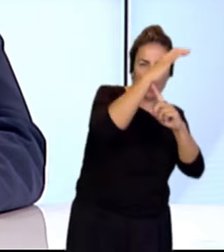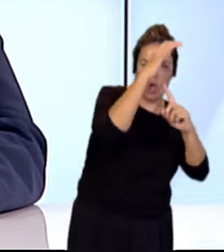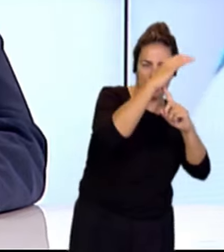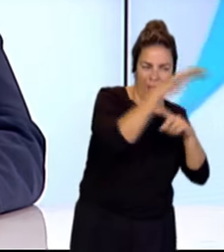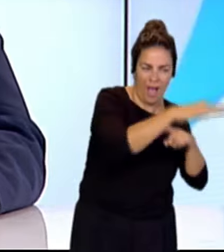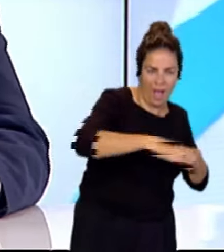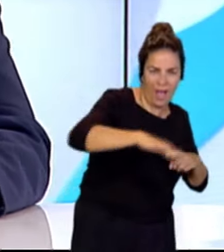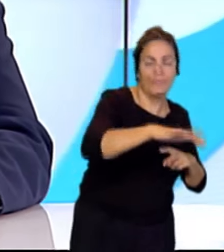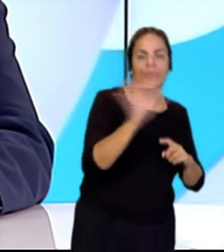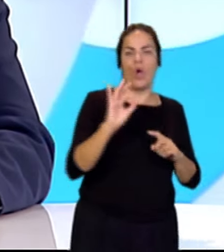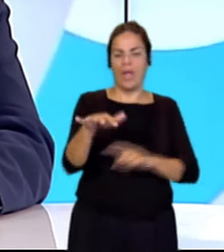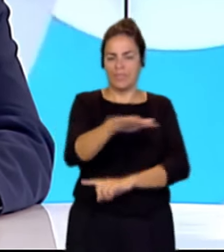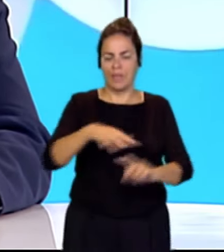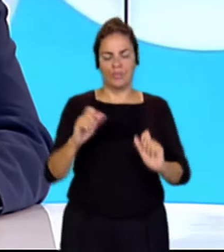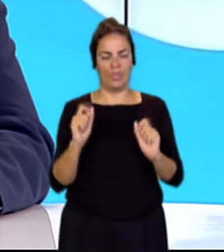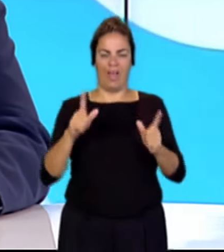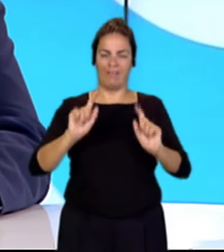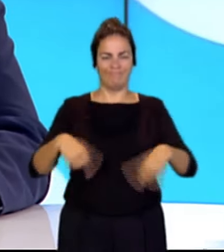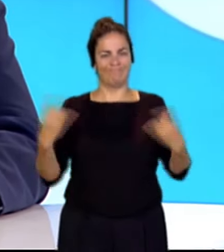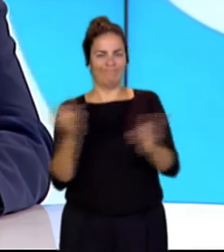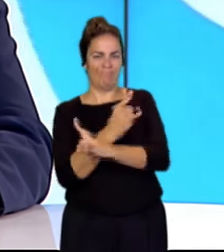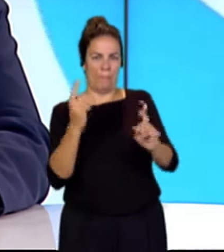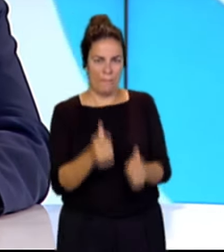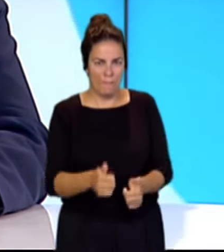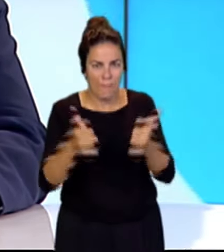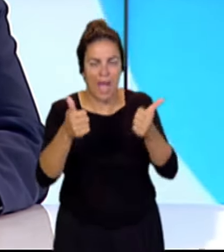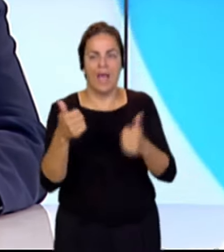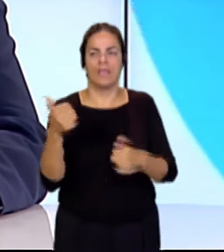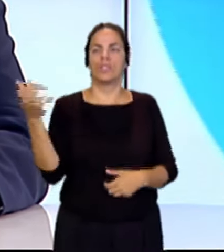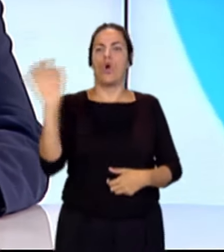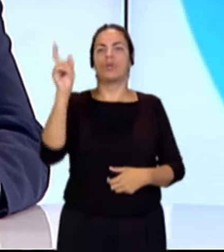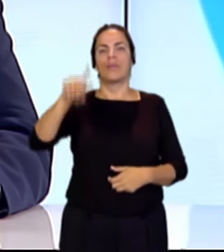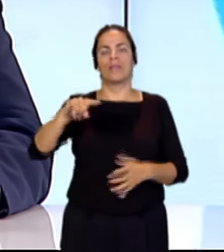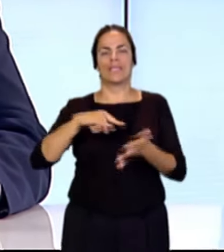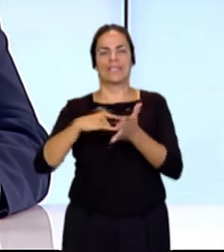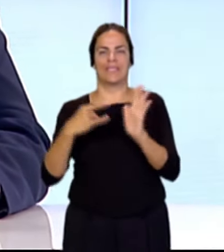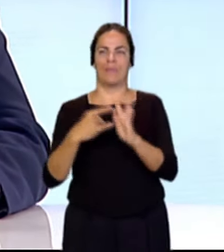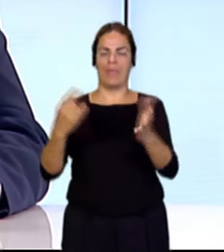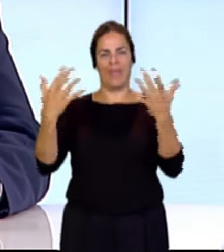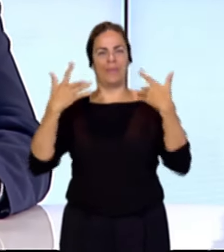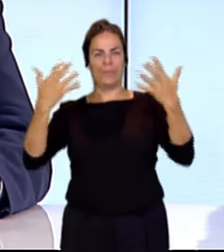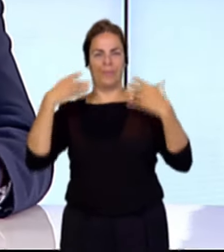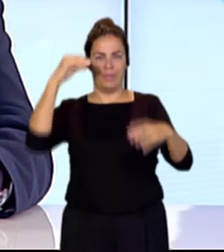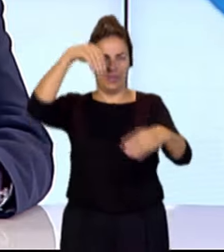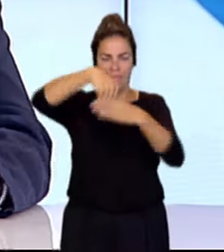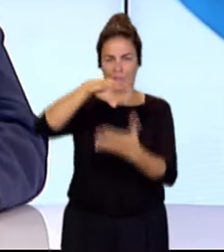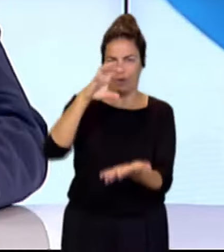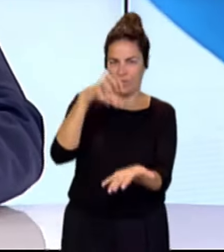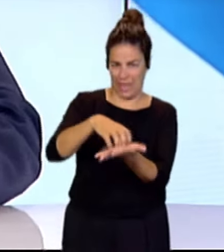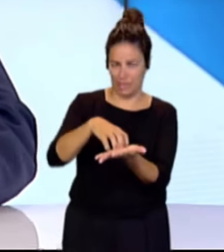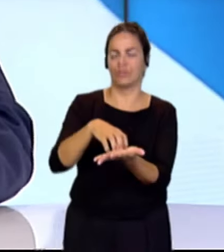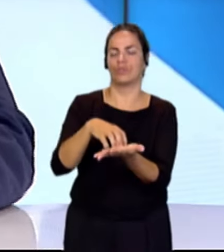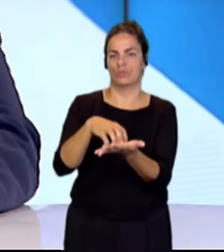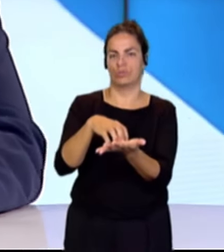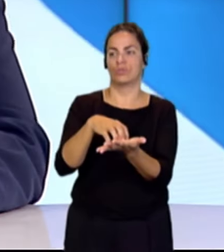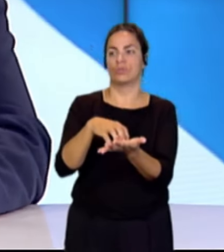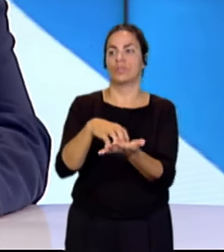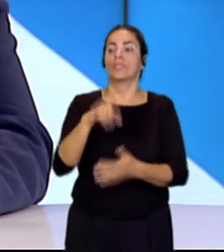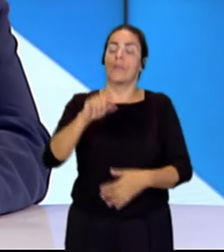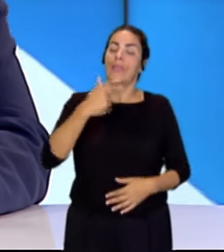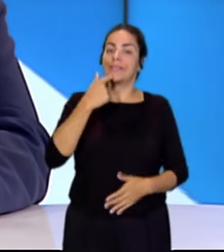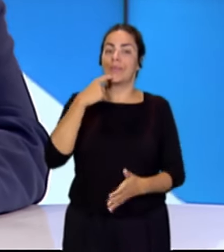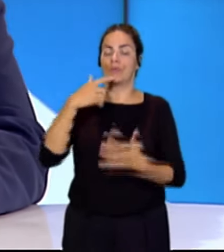de espacios en también en sistemas de climatización de los centros hablamos también de aire